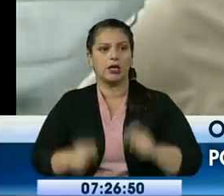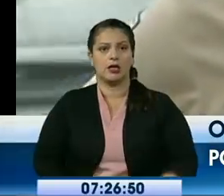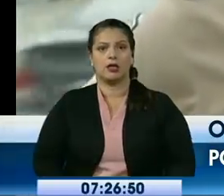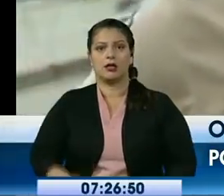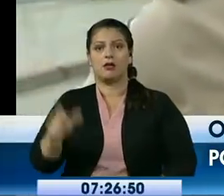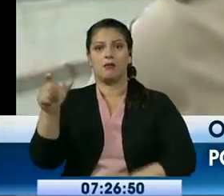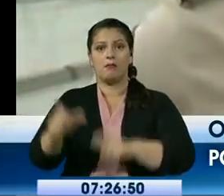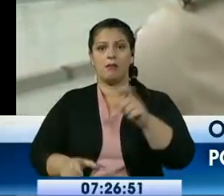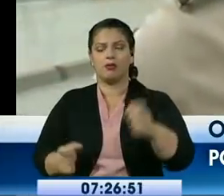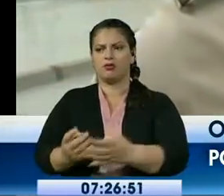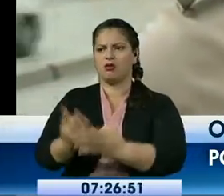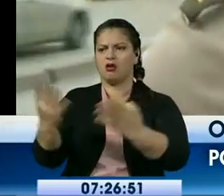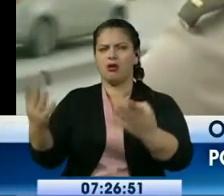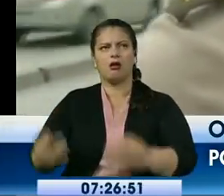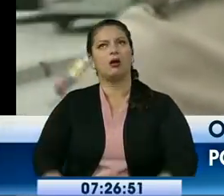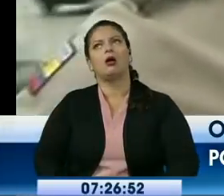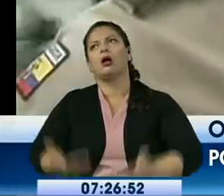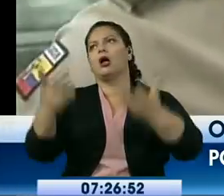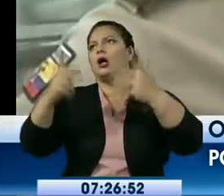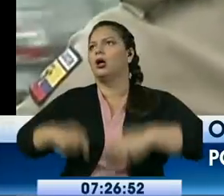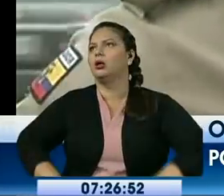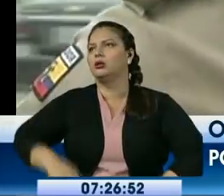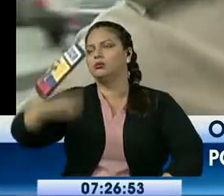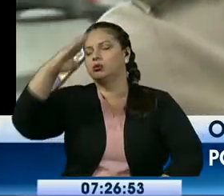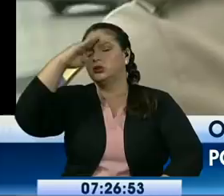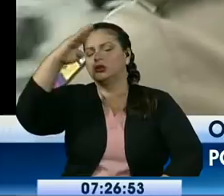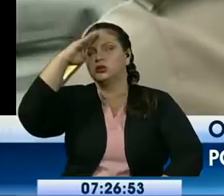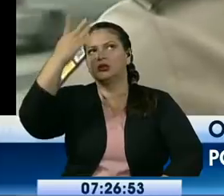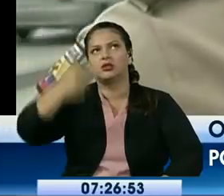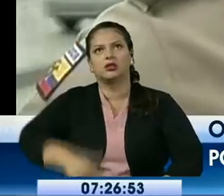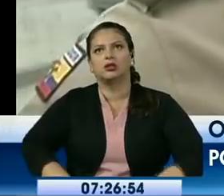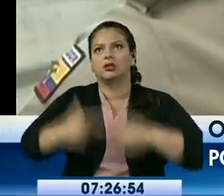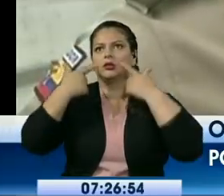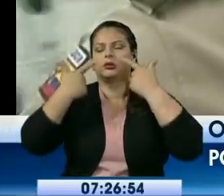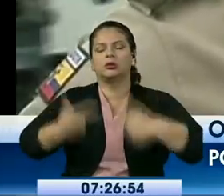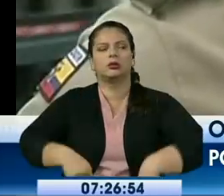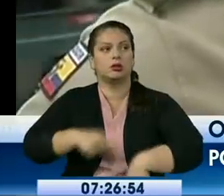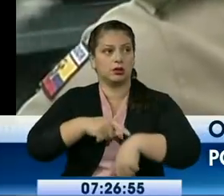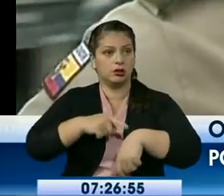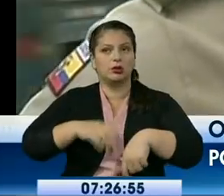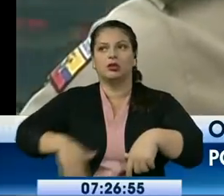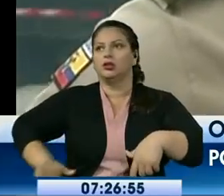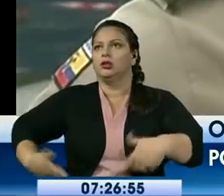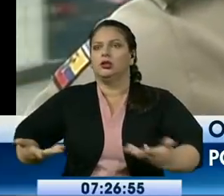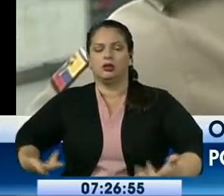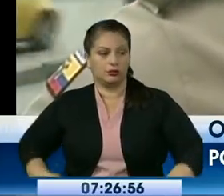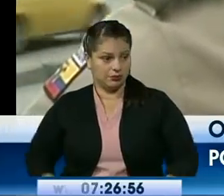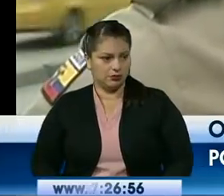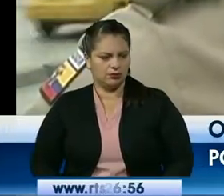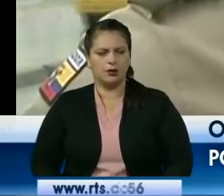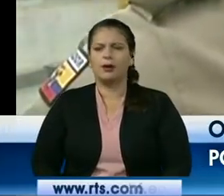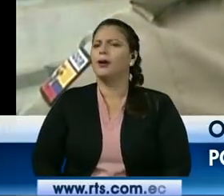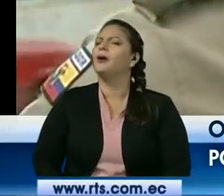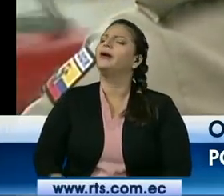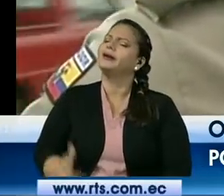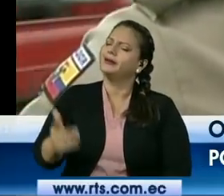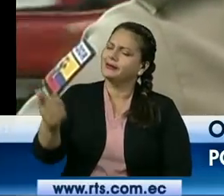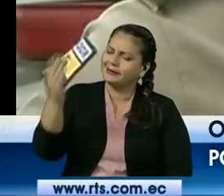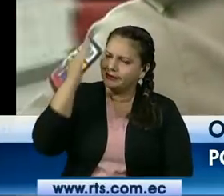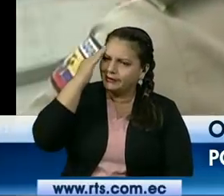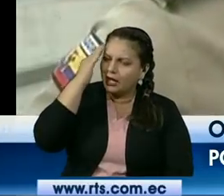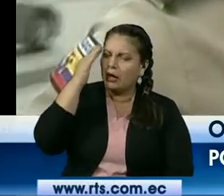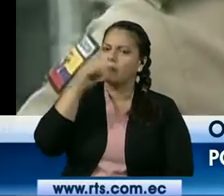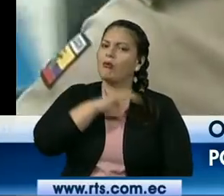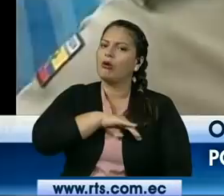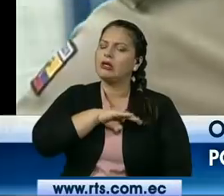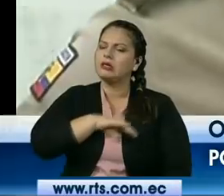este tipo de operativos lo que hace es afianzar el posicionamiento de la policía dentro de los ámbitos de seguridad. Obviamente